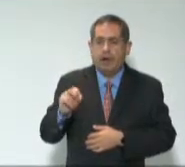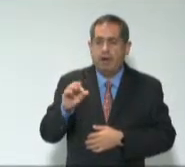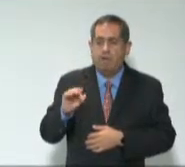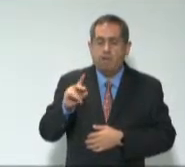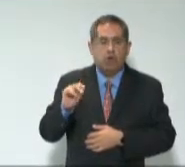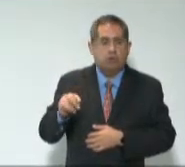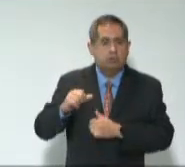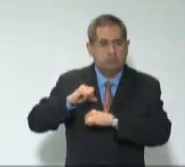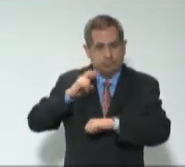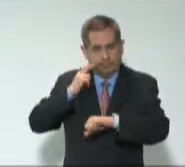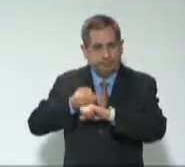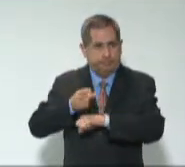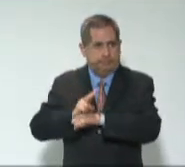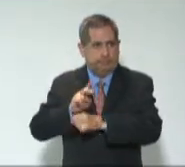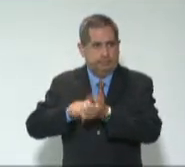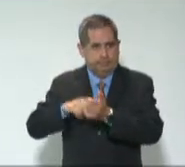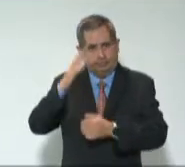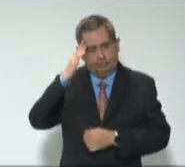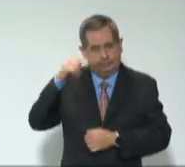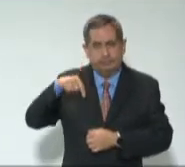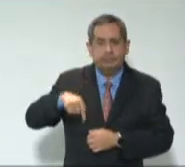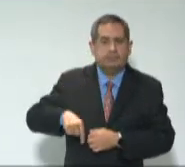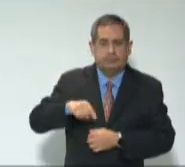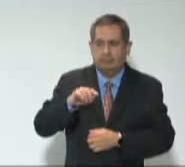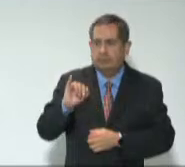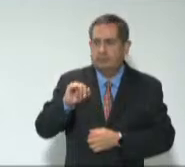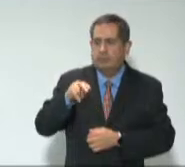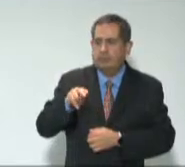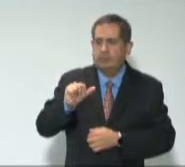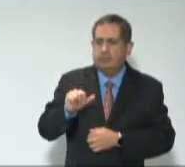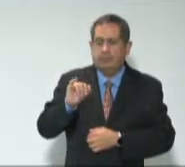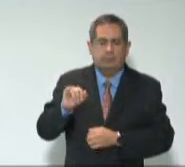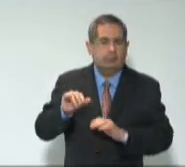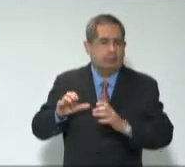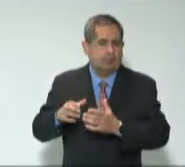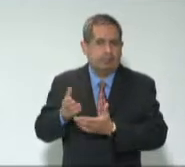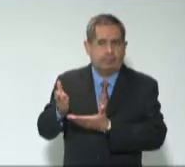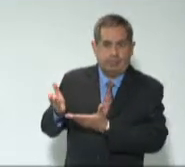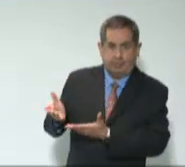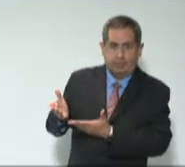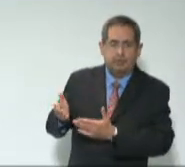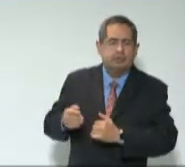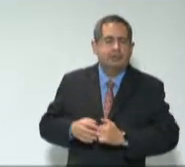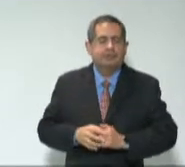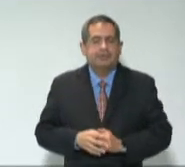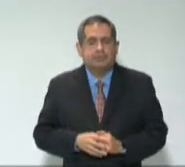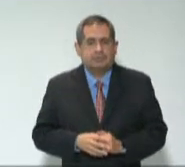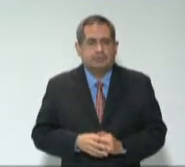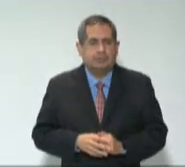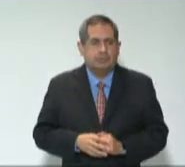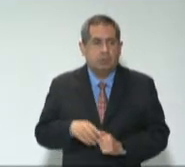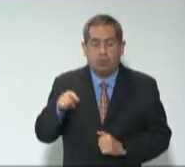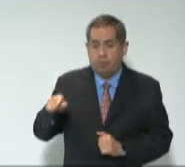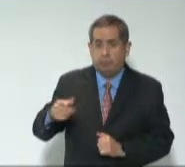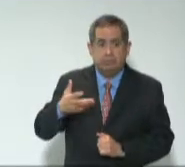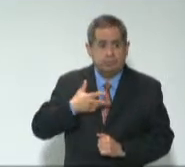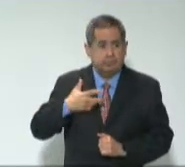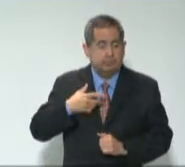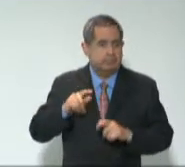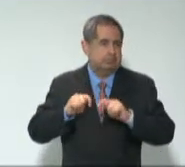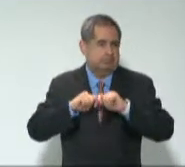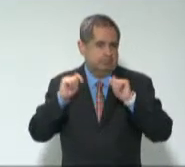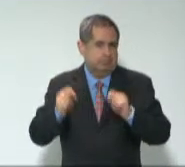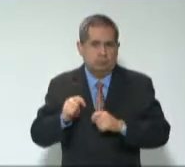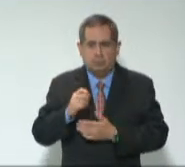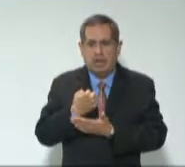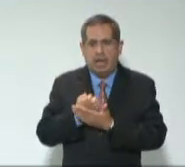del Instituto Nacional de transparencia y acceso a la información y protección de datos personales él cuenta con la licenciatura en